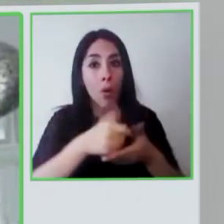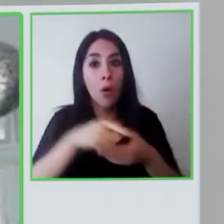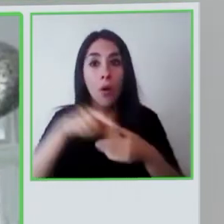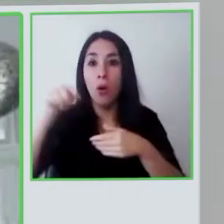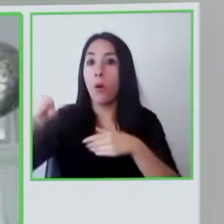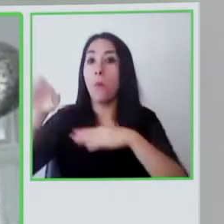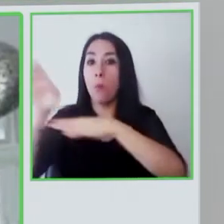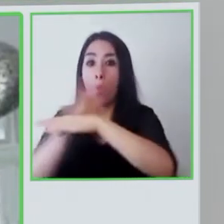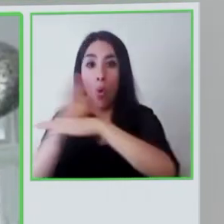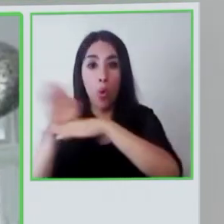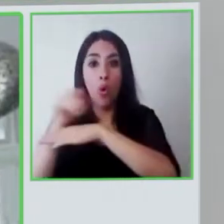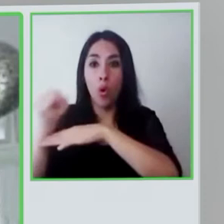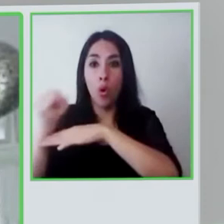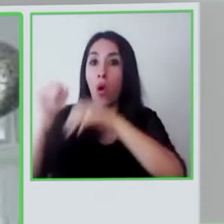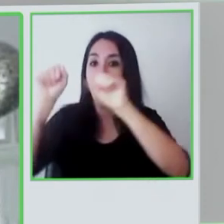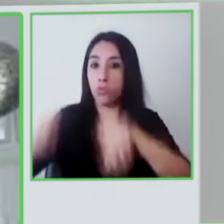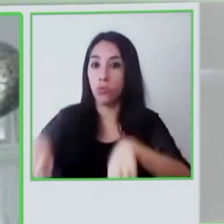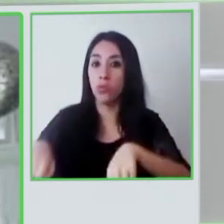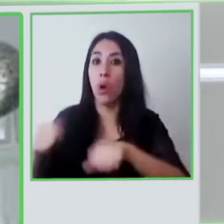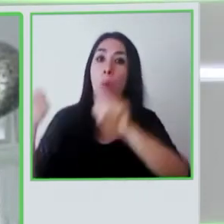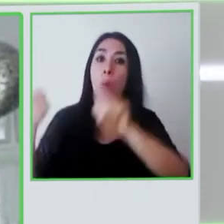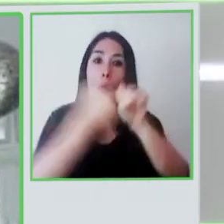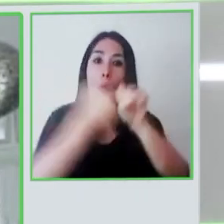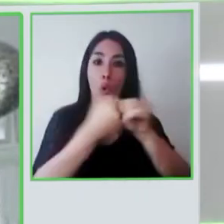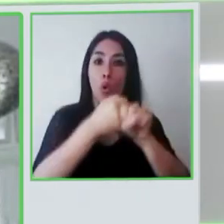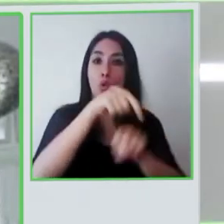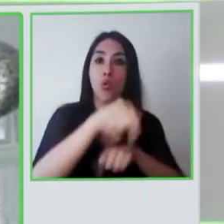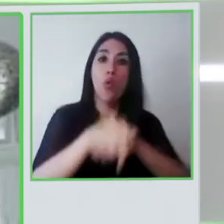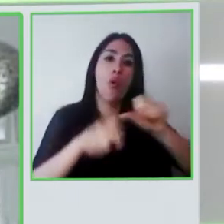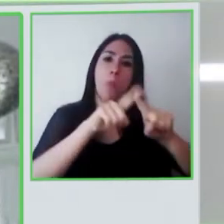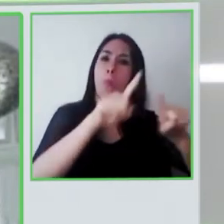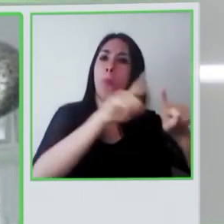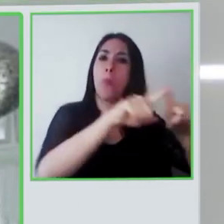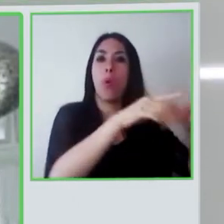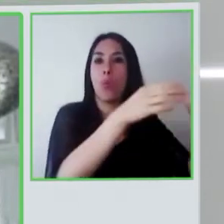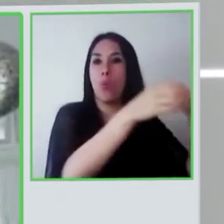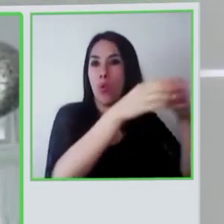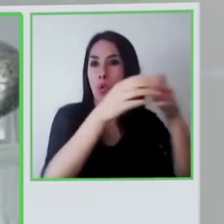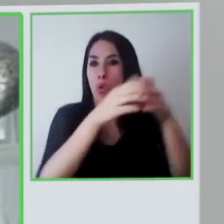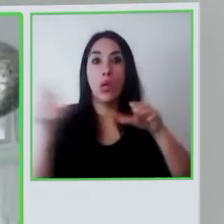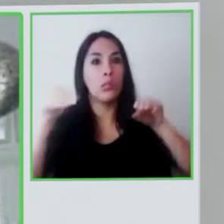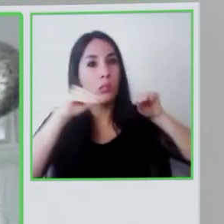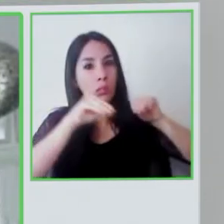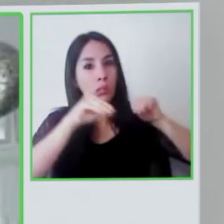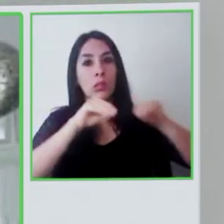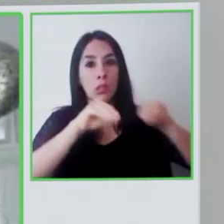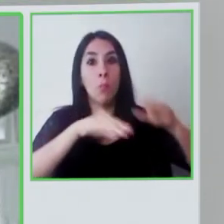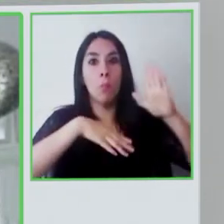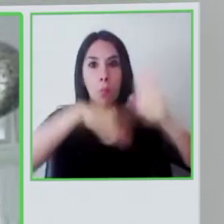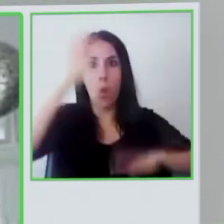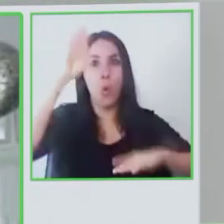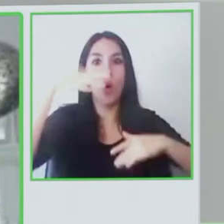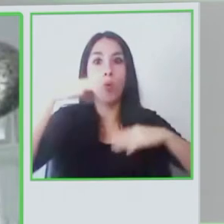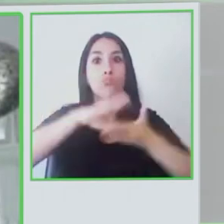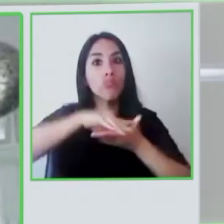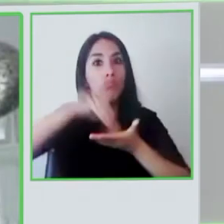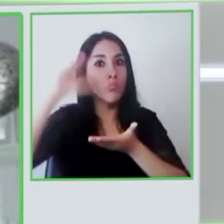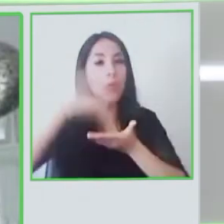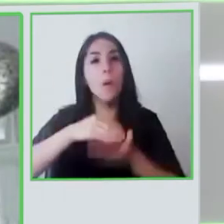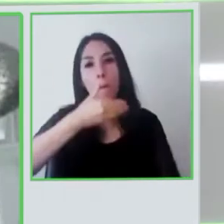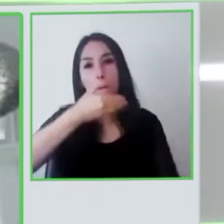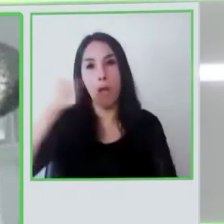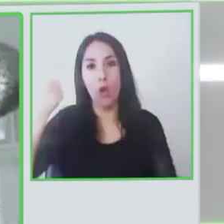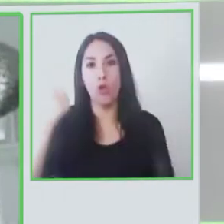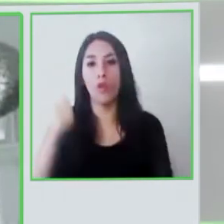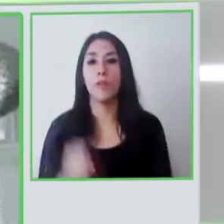a que las organizaciones hagan más aprendan más y hagan mejor también esto tiene que ver con nuestros agentes de